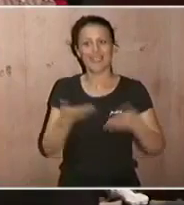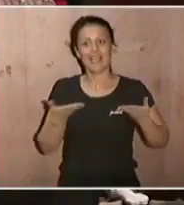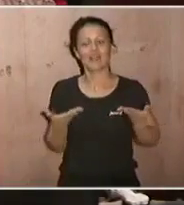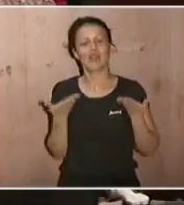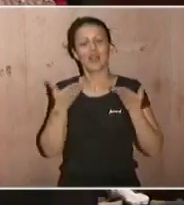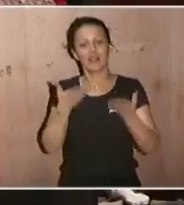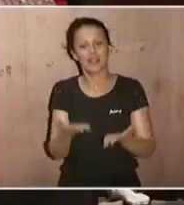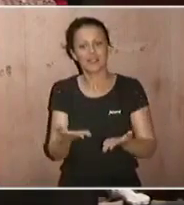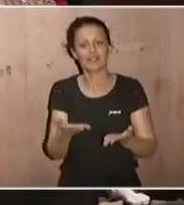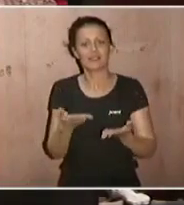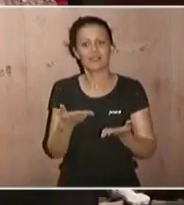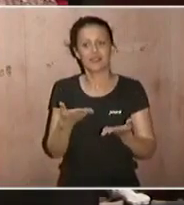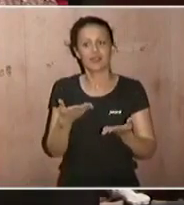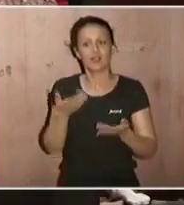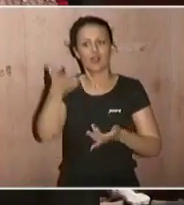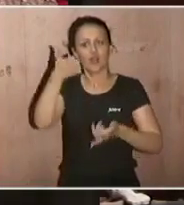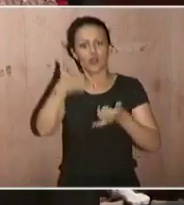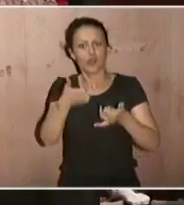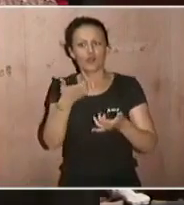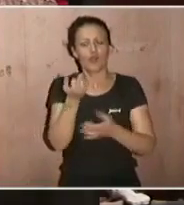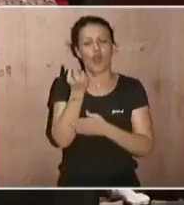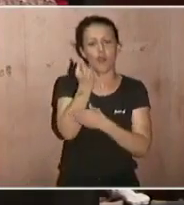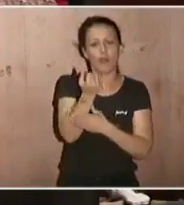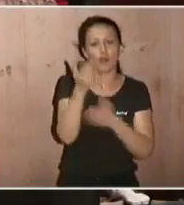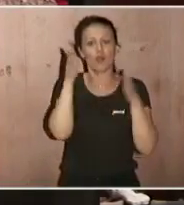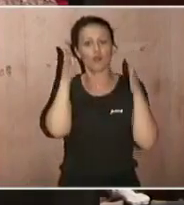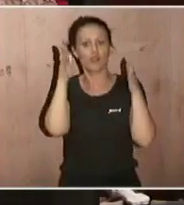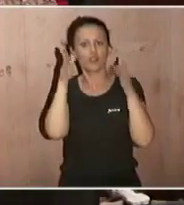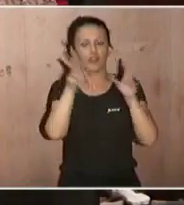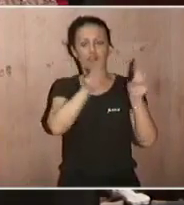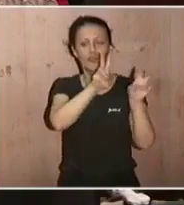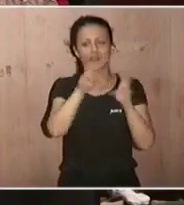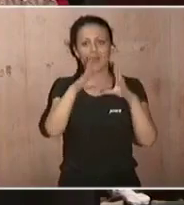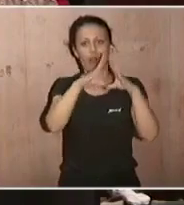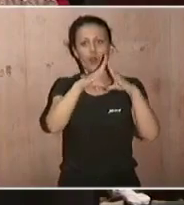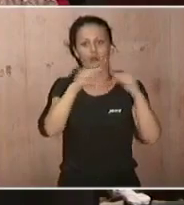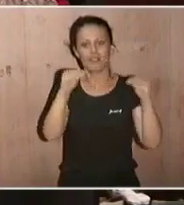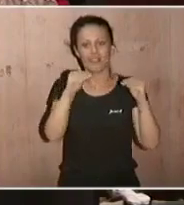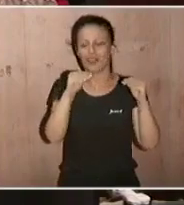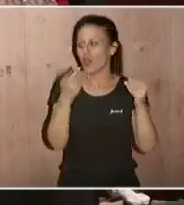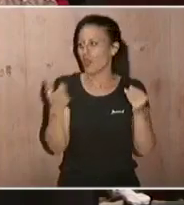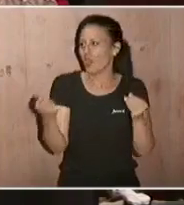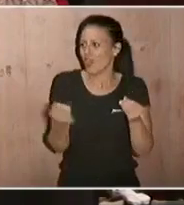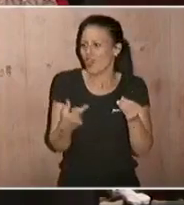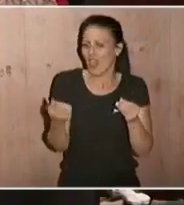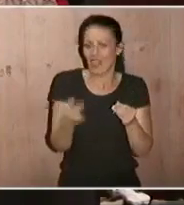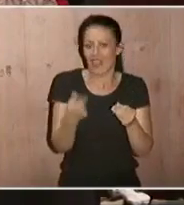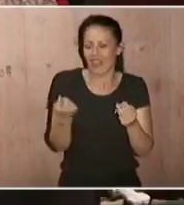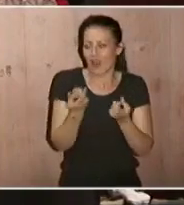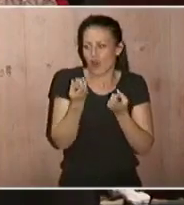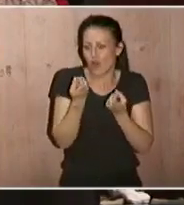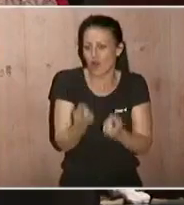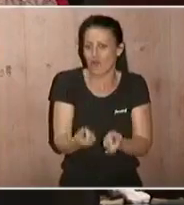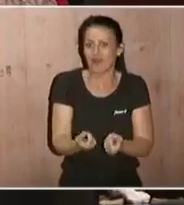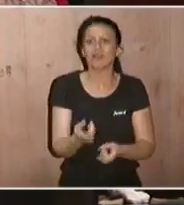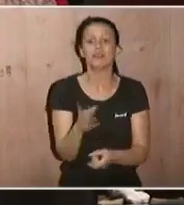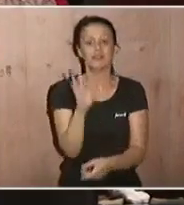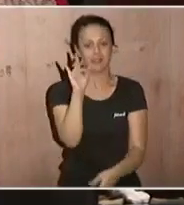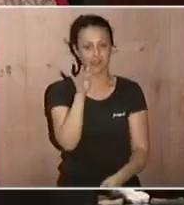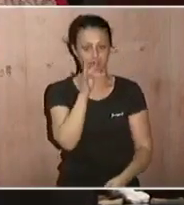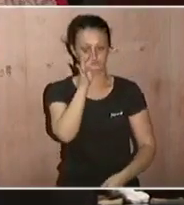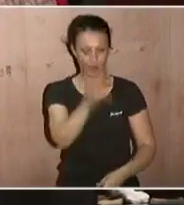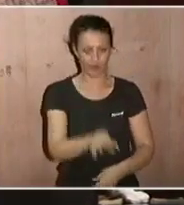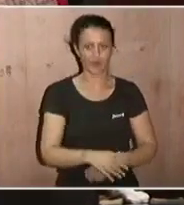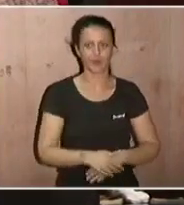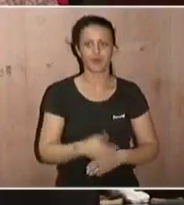le prestaréis vuestro concurso, apoyo y consejo en los asuntos universitarios, cuantas veces para ello fuere requerido. Pues también así lo declaro